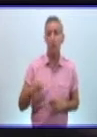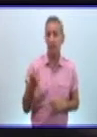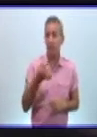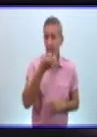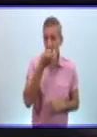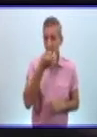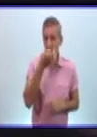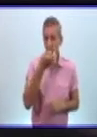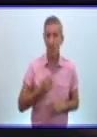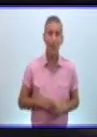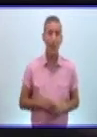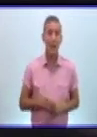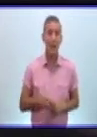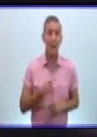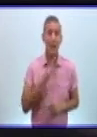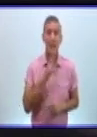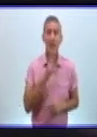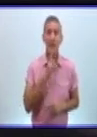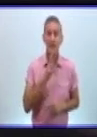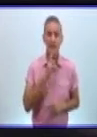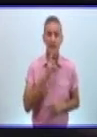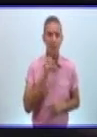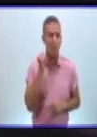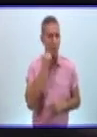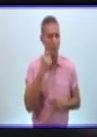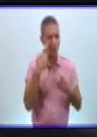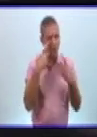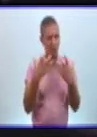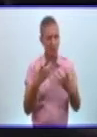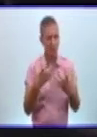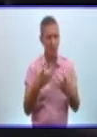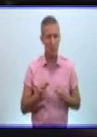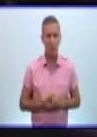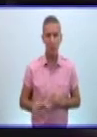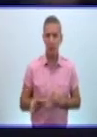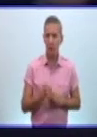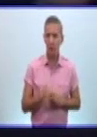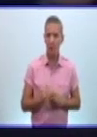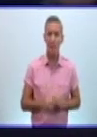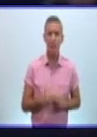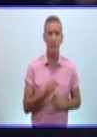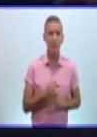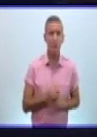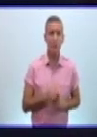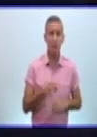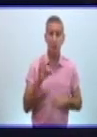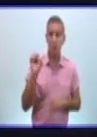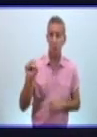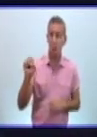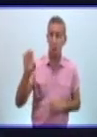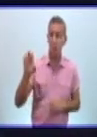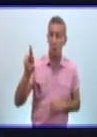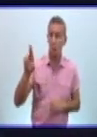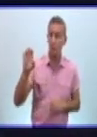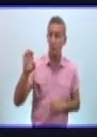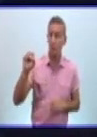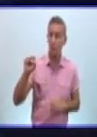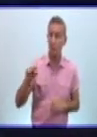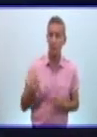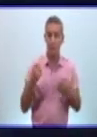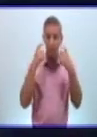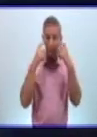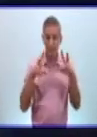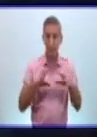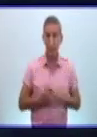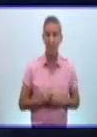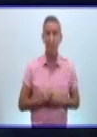común que existe e indudablemente el más importante. En todos los seres vivos, el agua es el medio de transporte de las sustancias